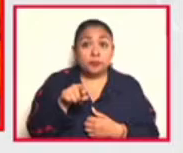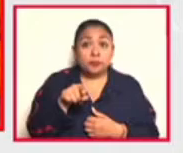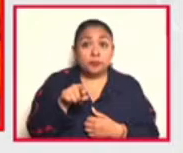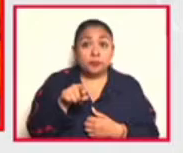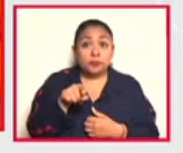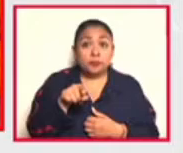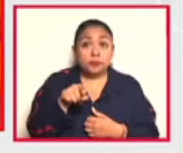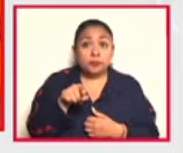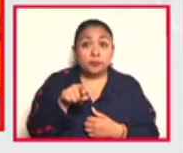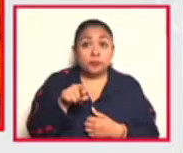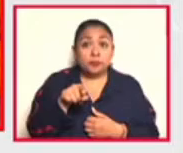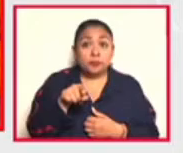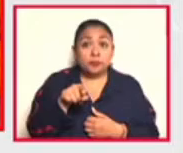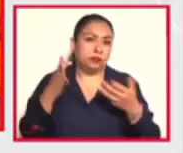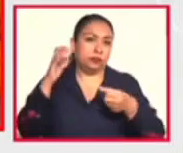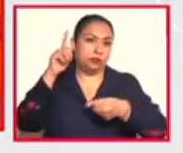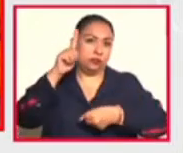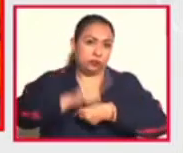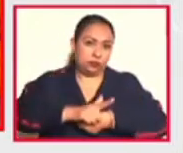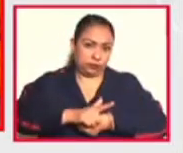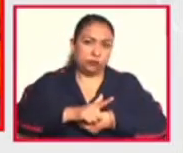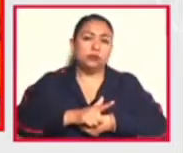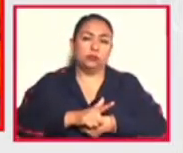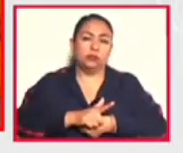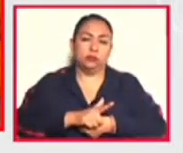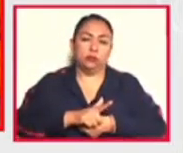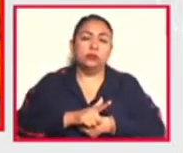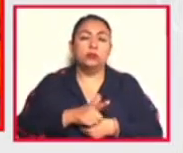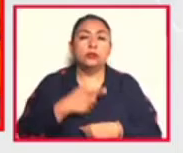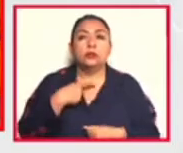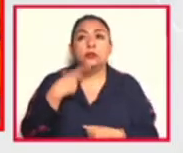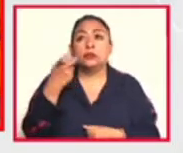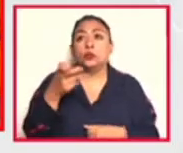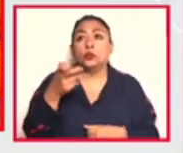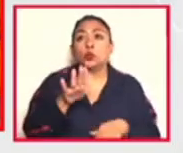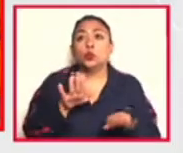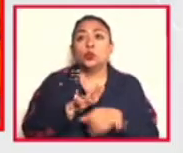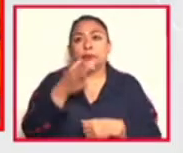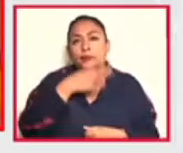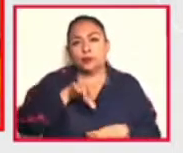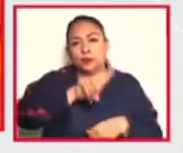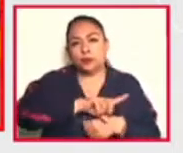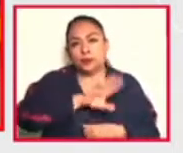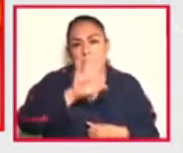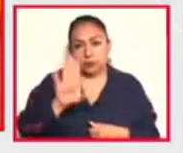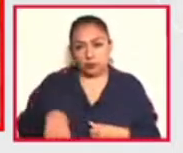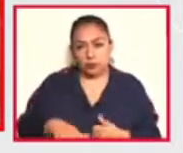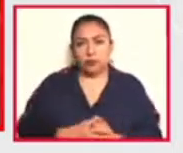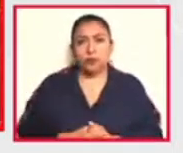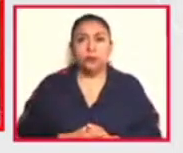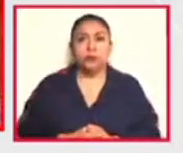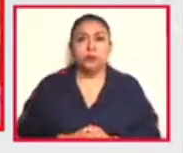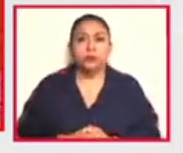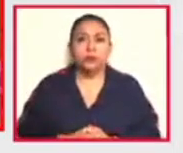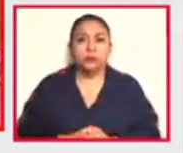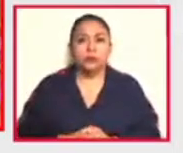concentran culturales, en específico la celebración del Día de Muertos.